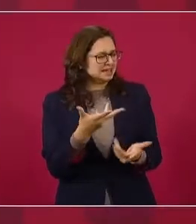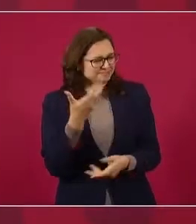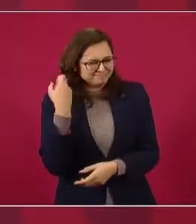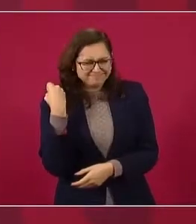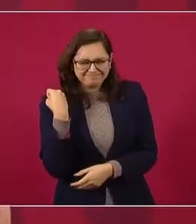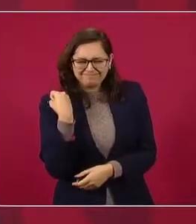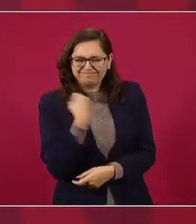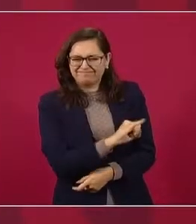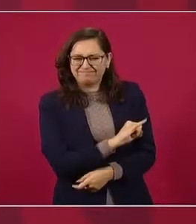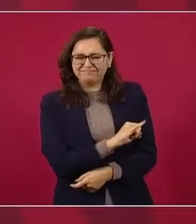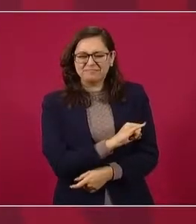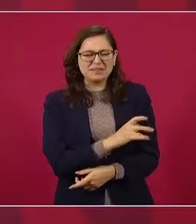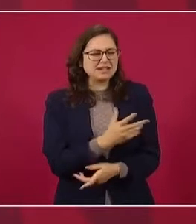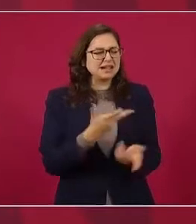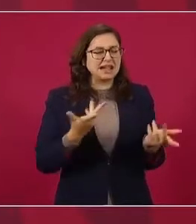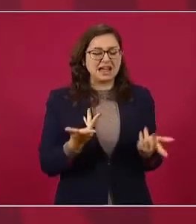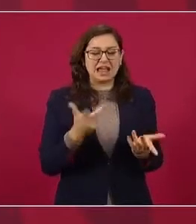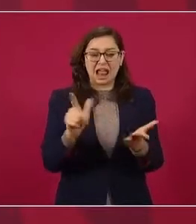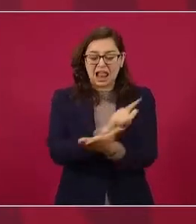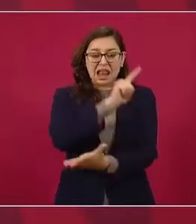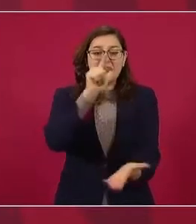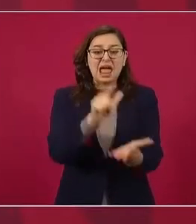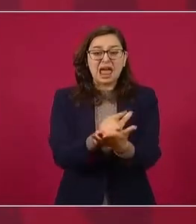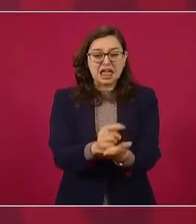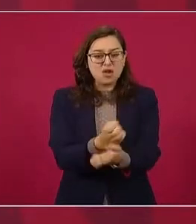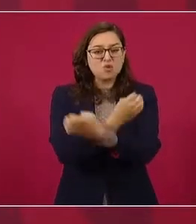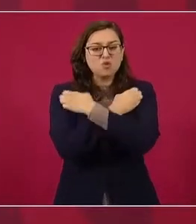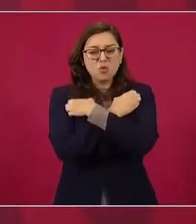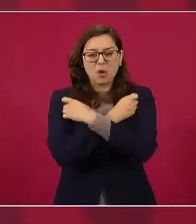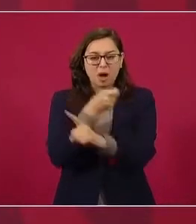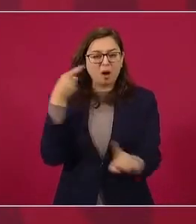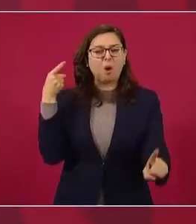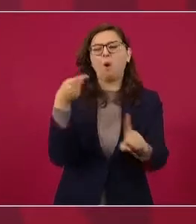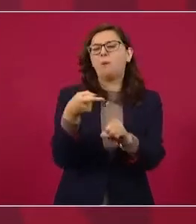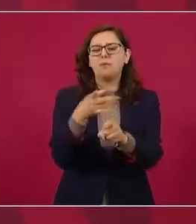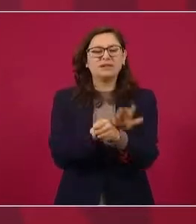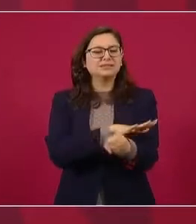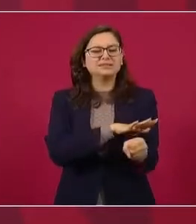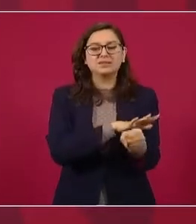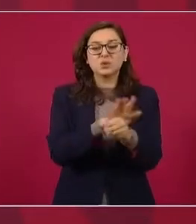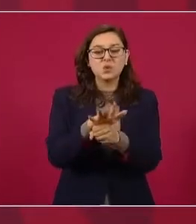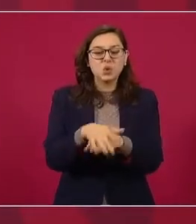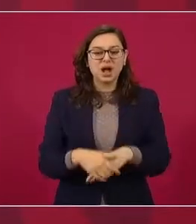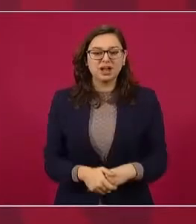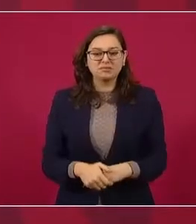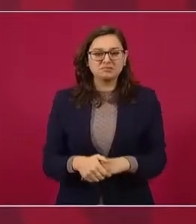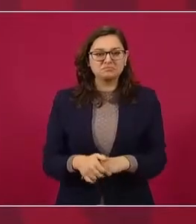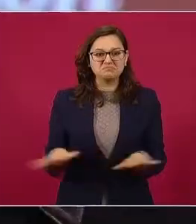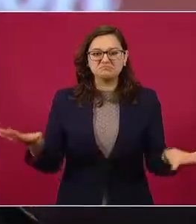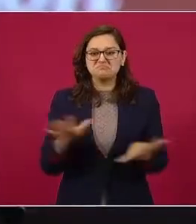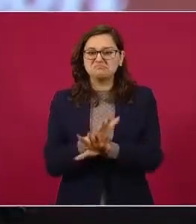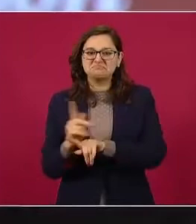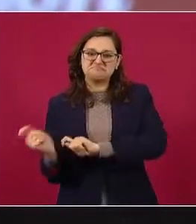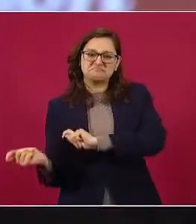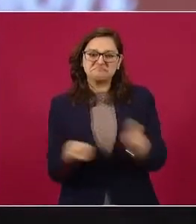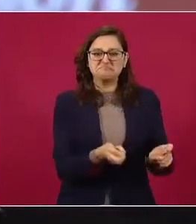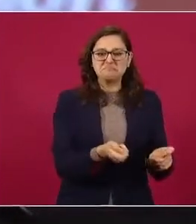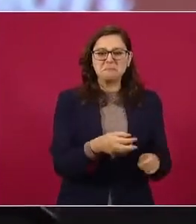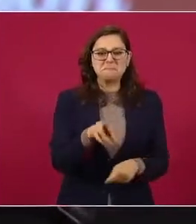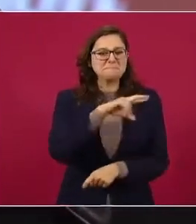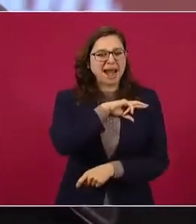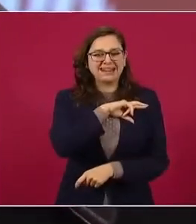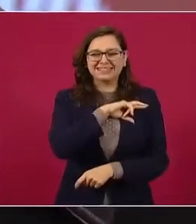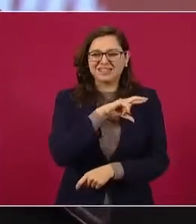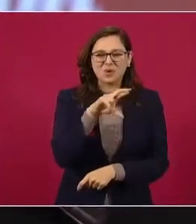cuyo propósito era poner la educación al mercado, privatizar la